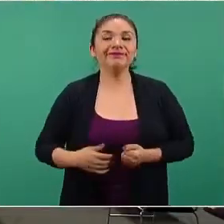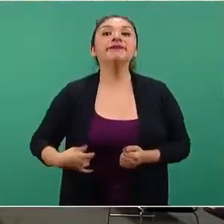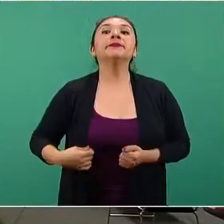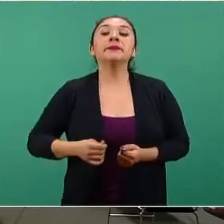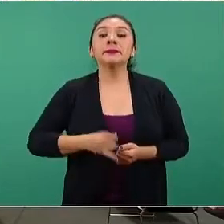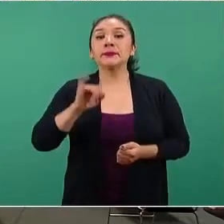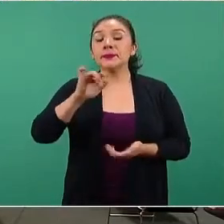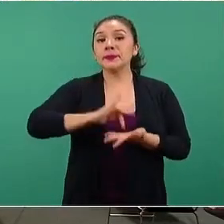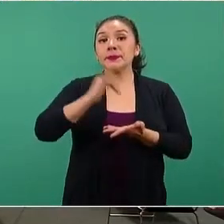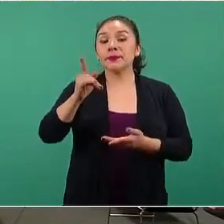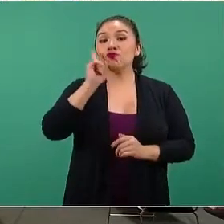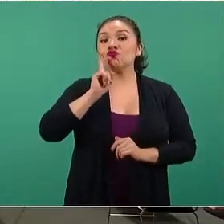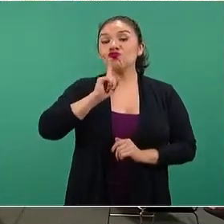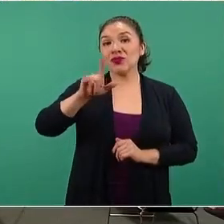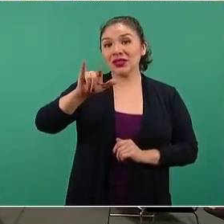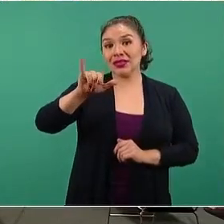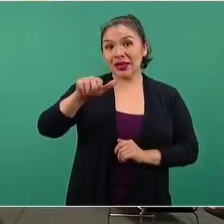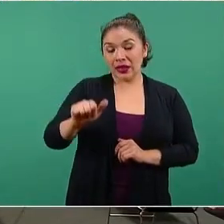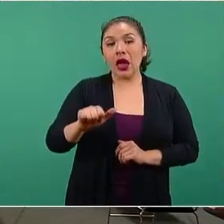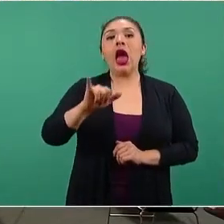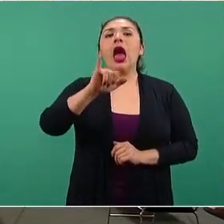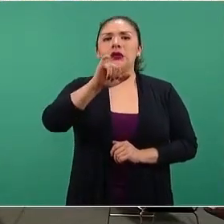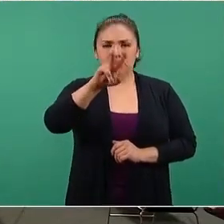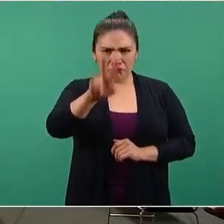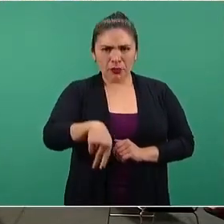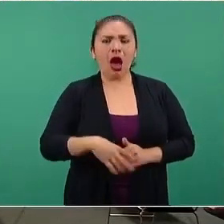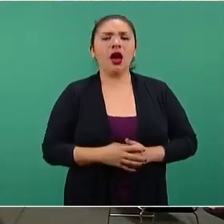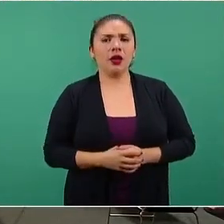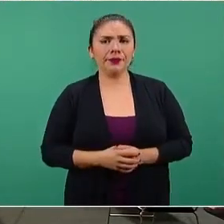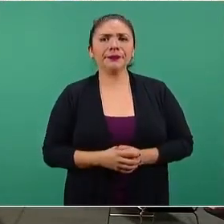Muchas gracias, Liliana. Sí, estuvimos